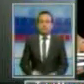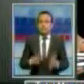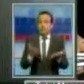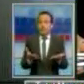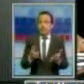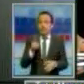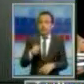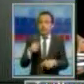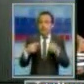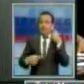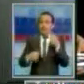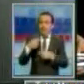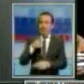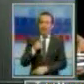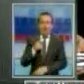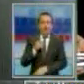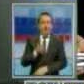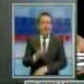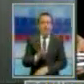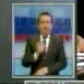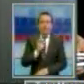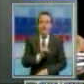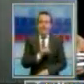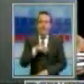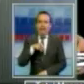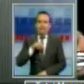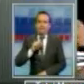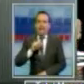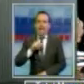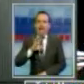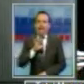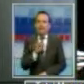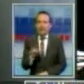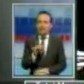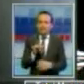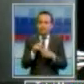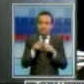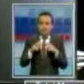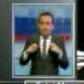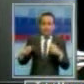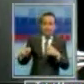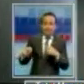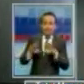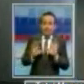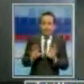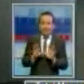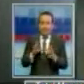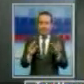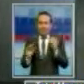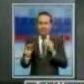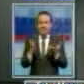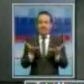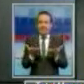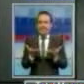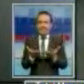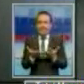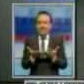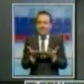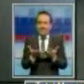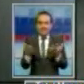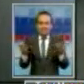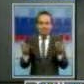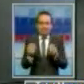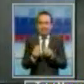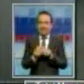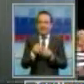aquí el debate continúa. Aquí entre Pablo Saladino y Antonio Jorge lograron cuadrar el círculo, ¿no? Estamos en eso, estamos en eso. Queremos cuadrarlo. ¿Sí?